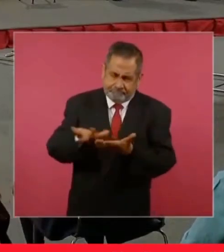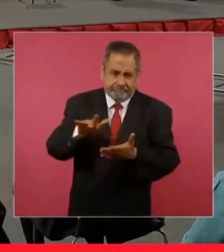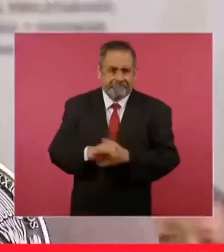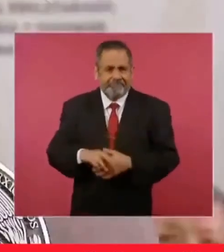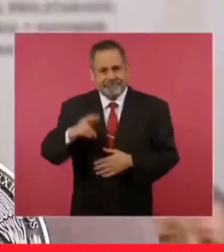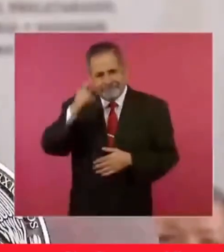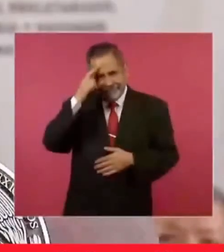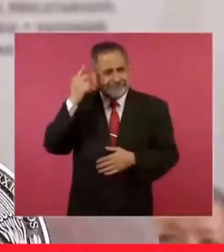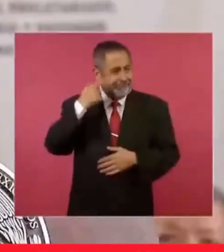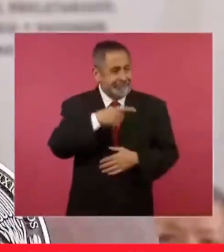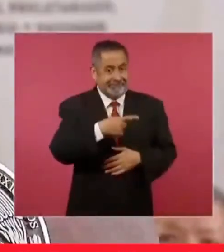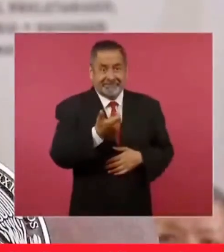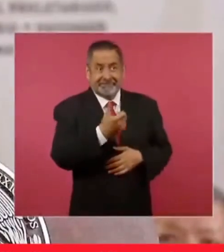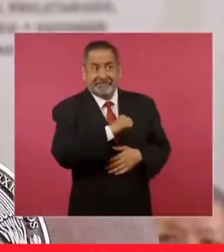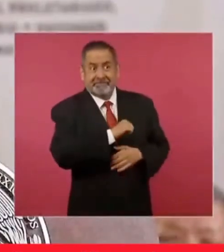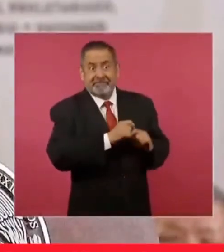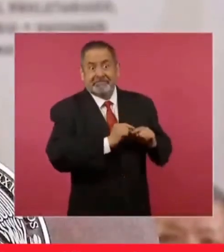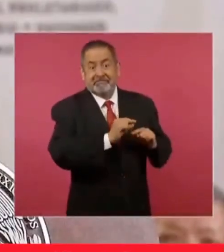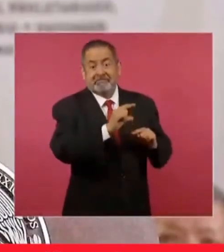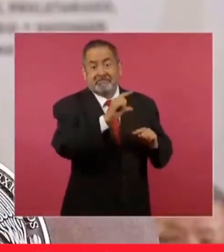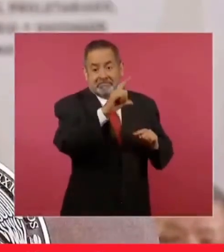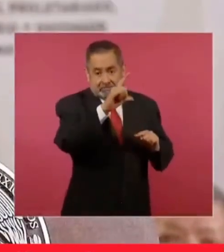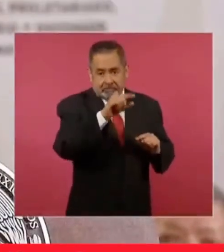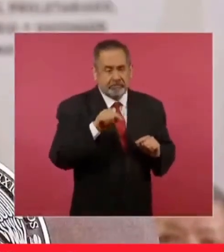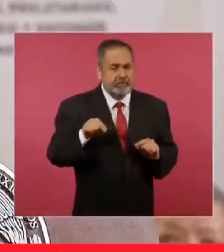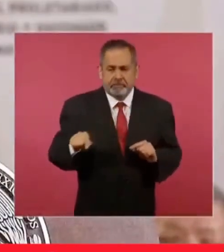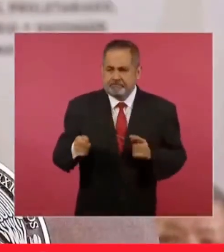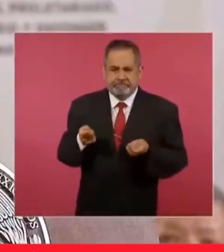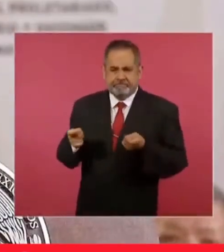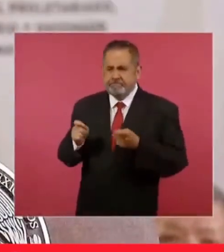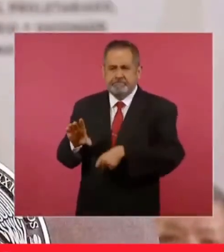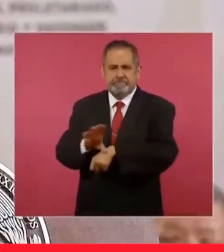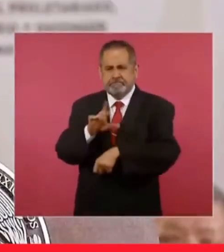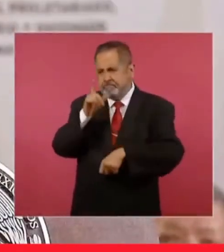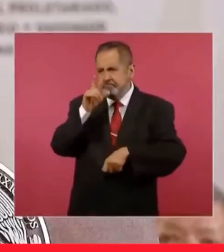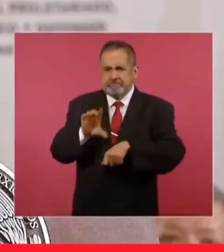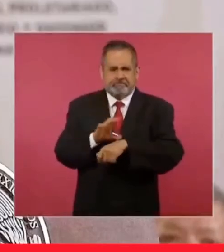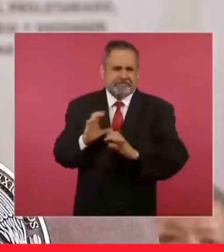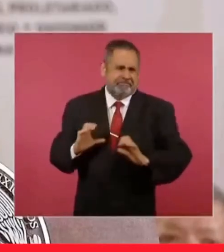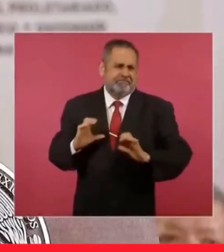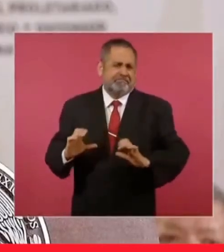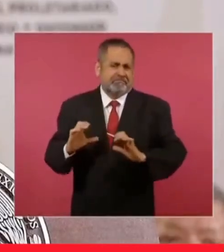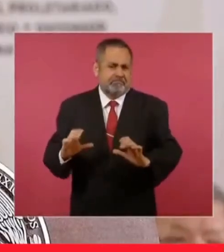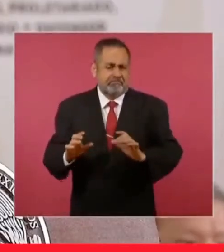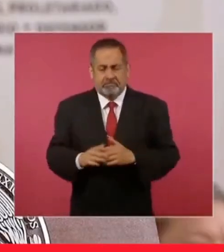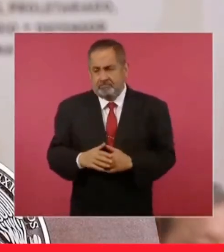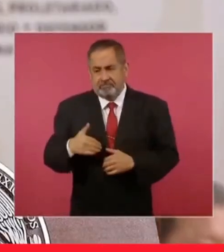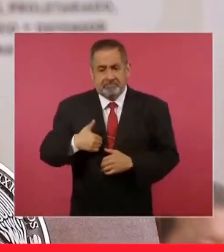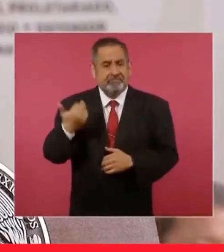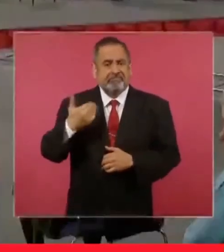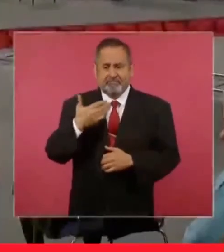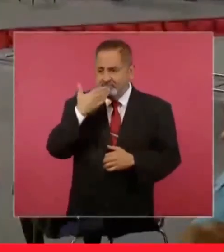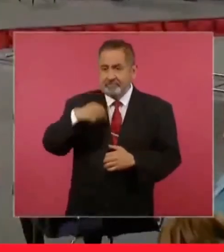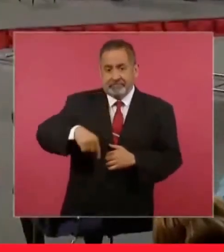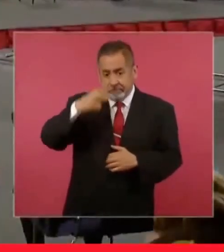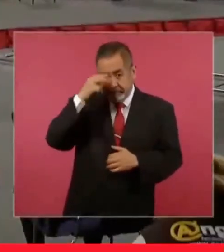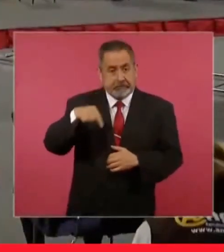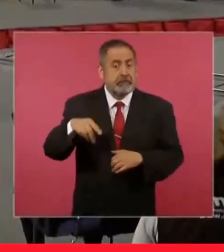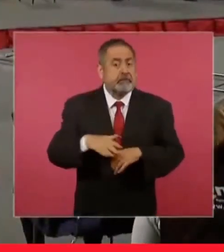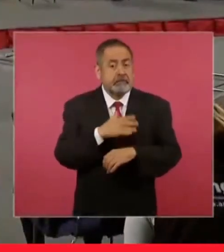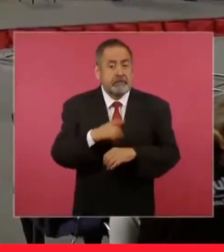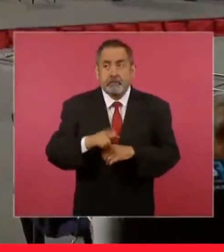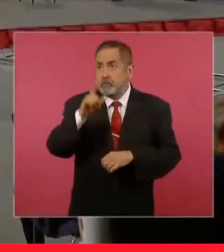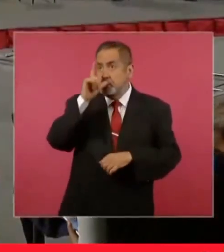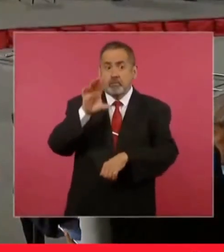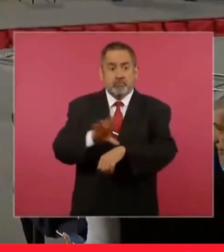inflación en toda su fuerza, la situación de México fue muy ventajosa porque la